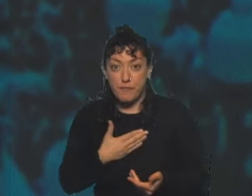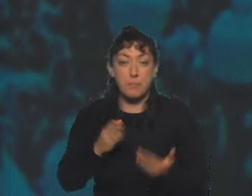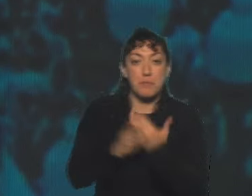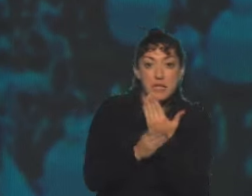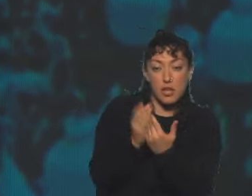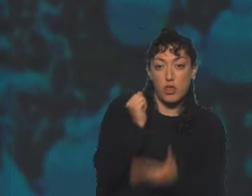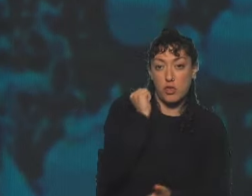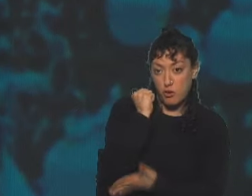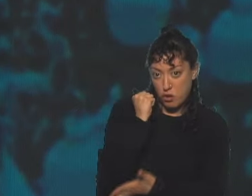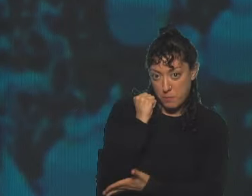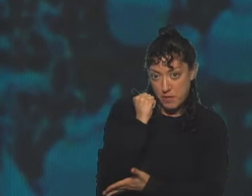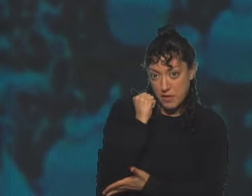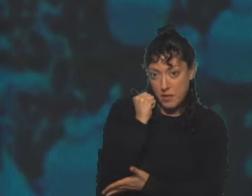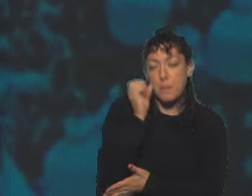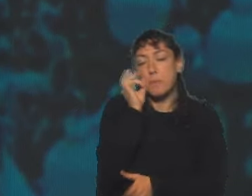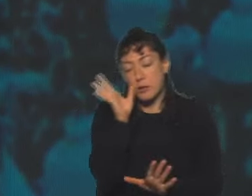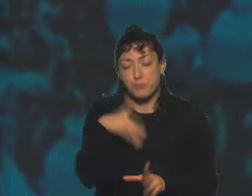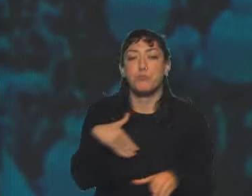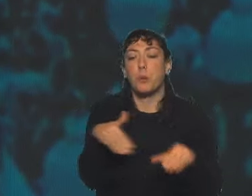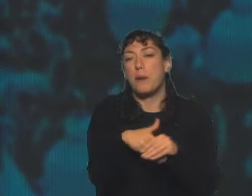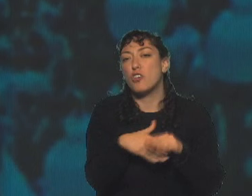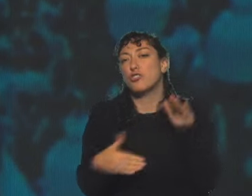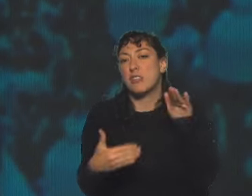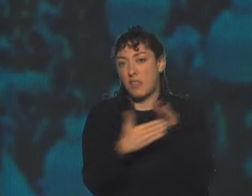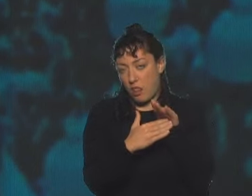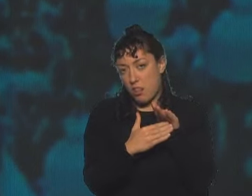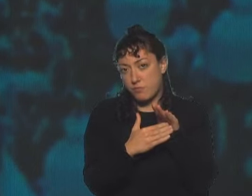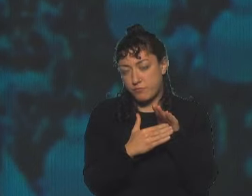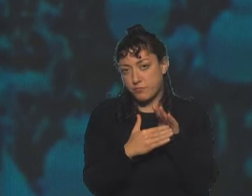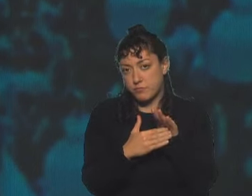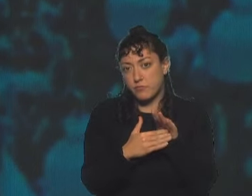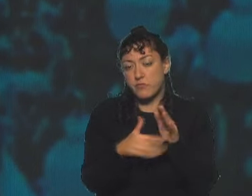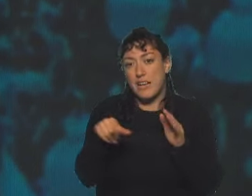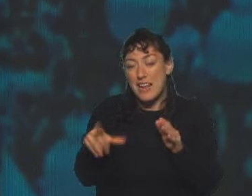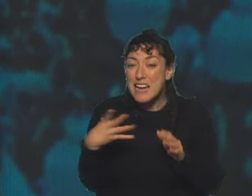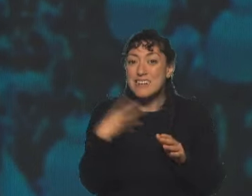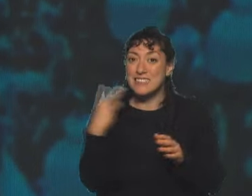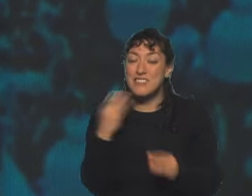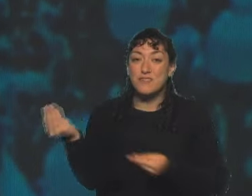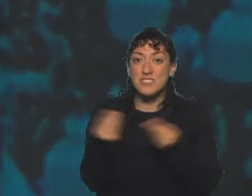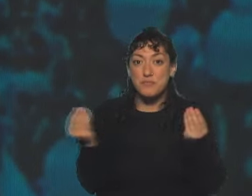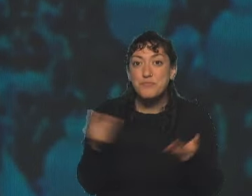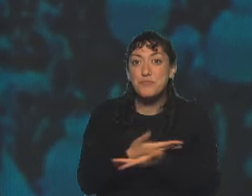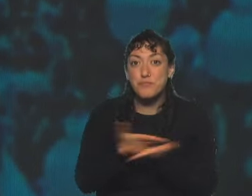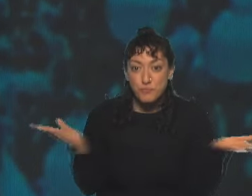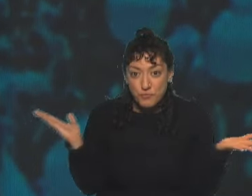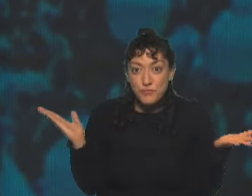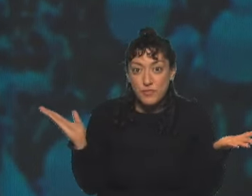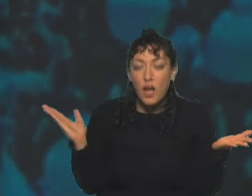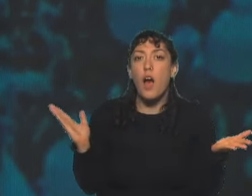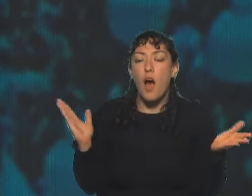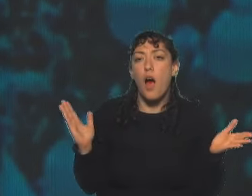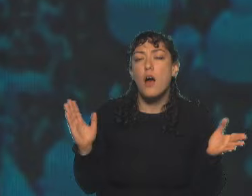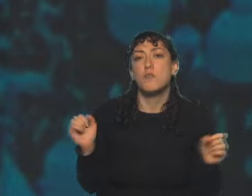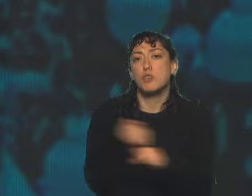Economía, del Banco Central, y en su carácter de gerente de finanzas públicas avaló una serie de